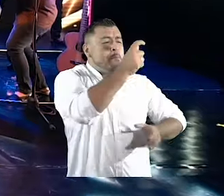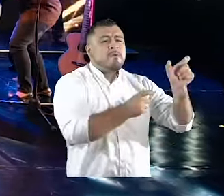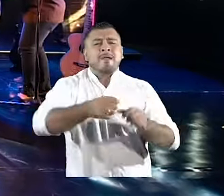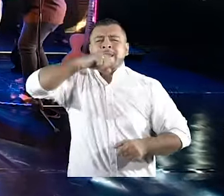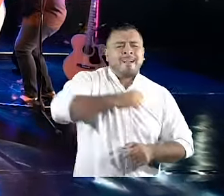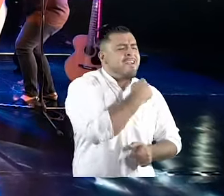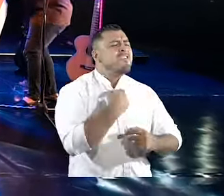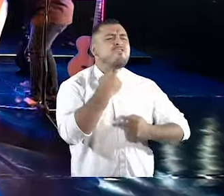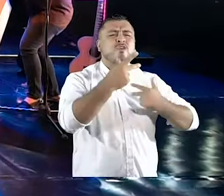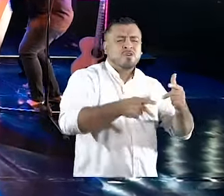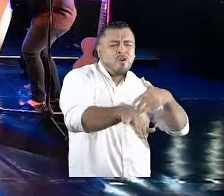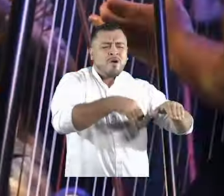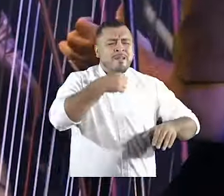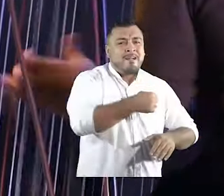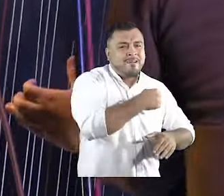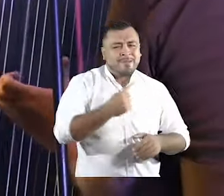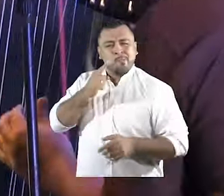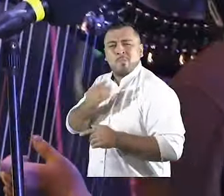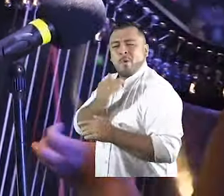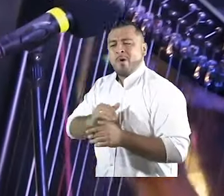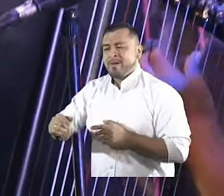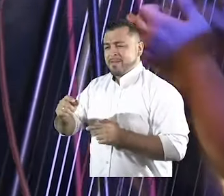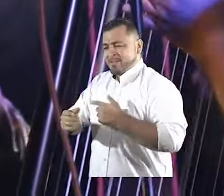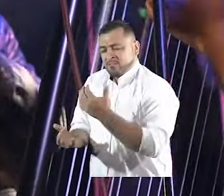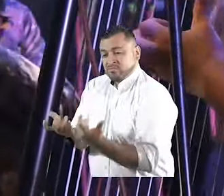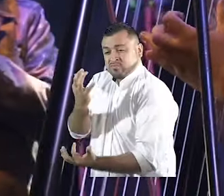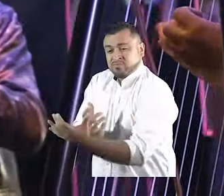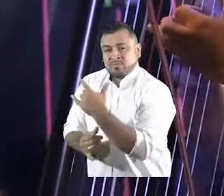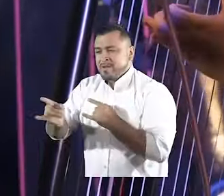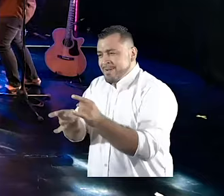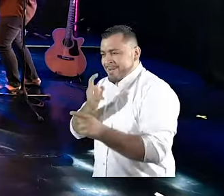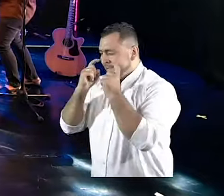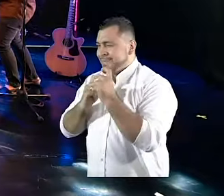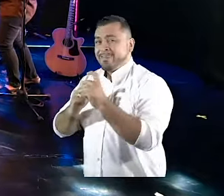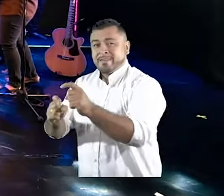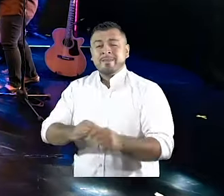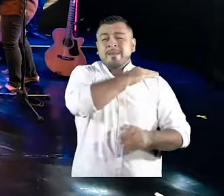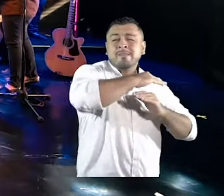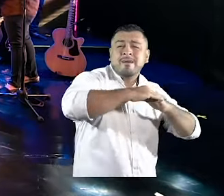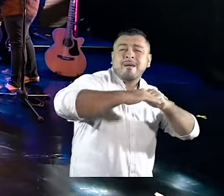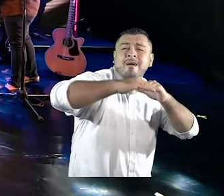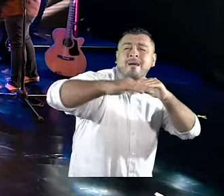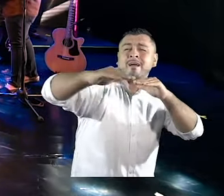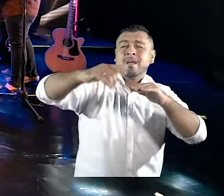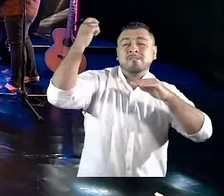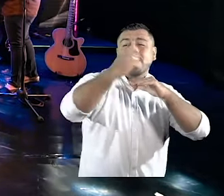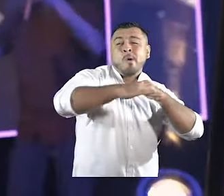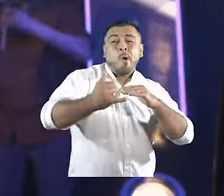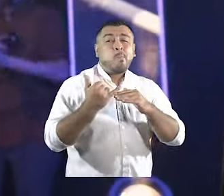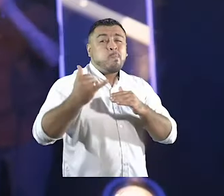coplero suelta su verso al granel y la mujer en un fogón enamora. Aquí en mi tierra se escucha en el